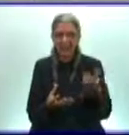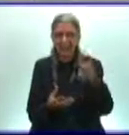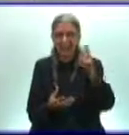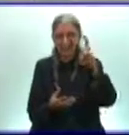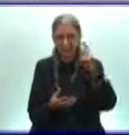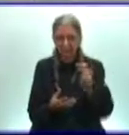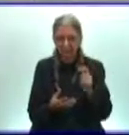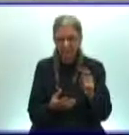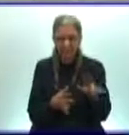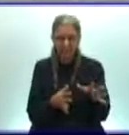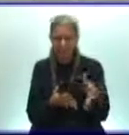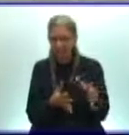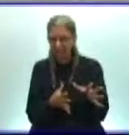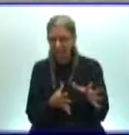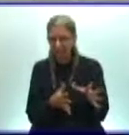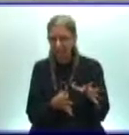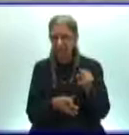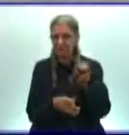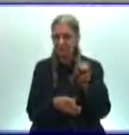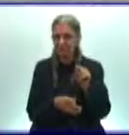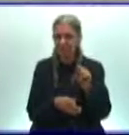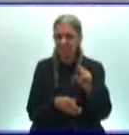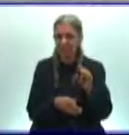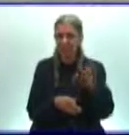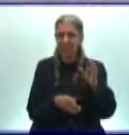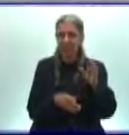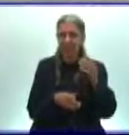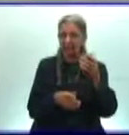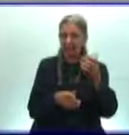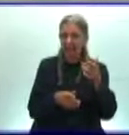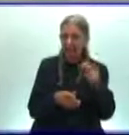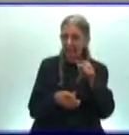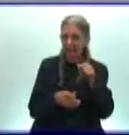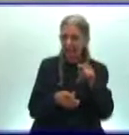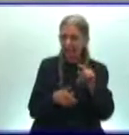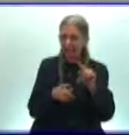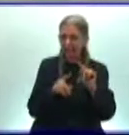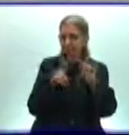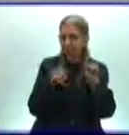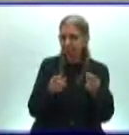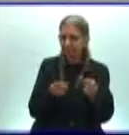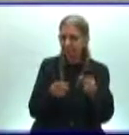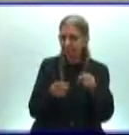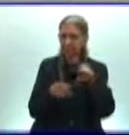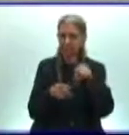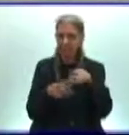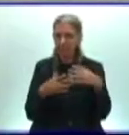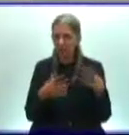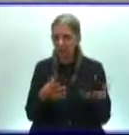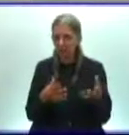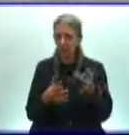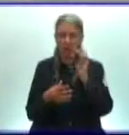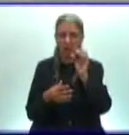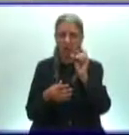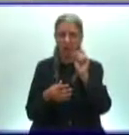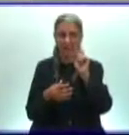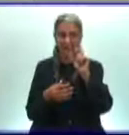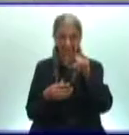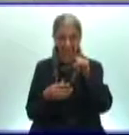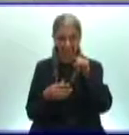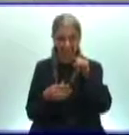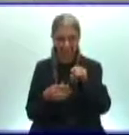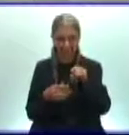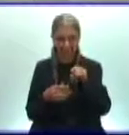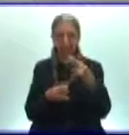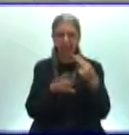con una A mayúscula, R minúscula y entre paréntesis debemos poner el símbolo del elemento. Bien, esas son